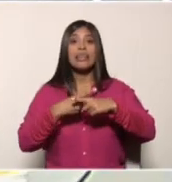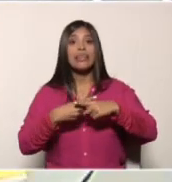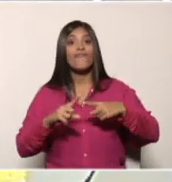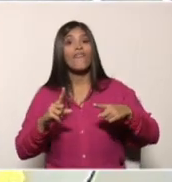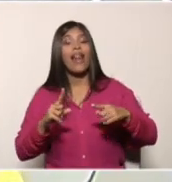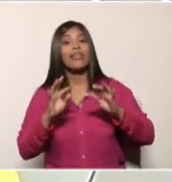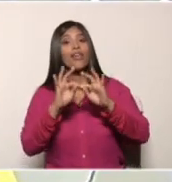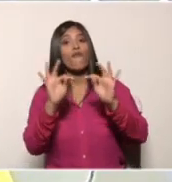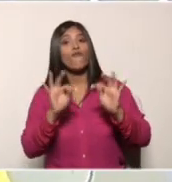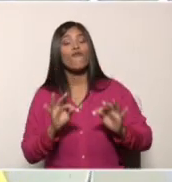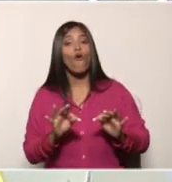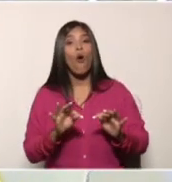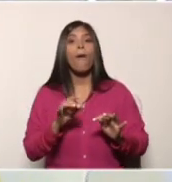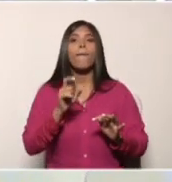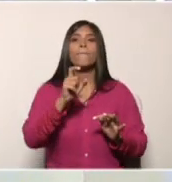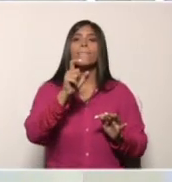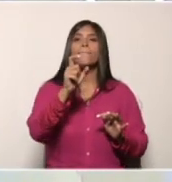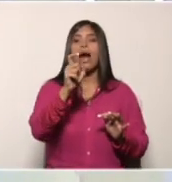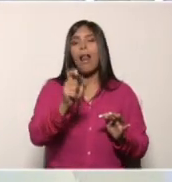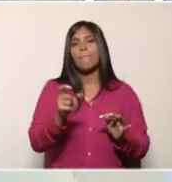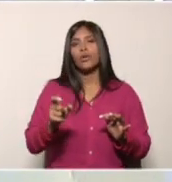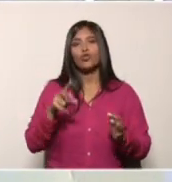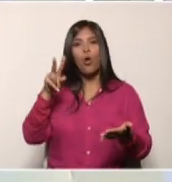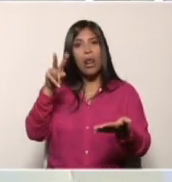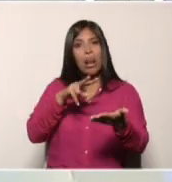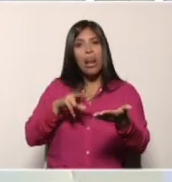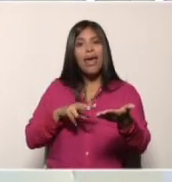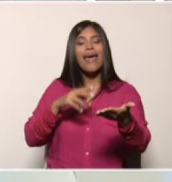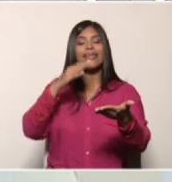lector sepa y pueda